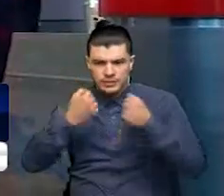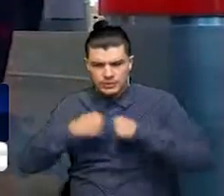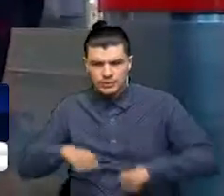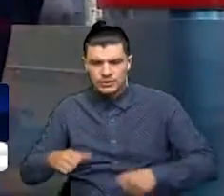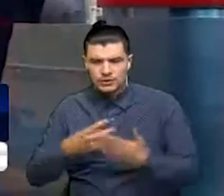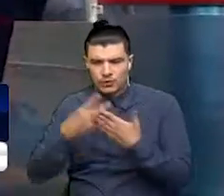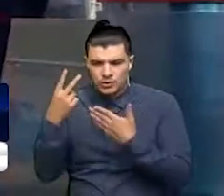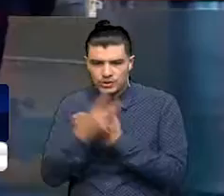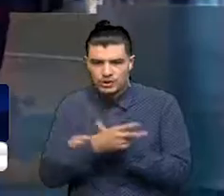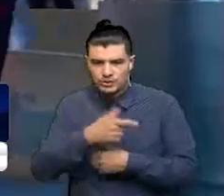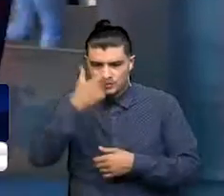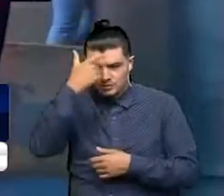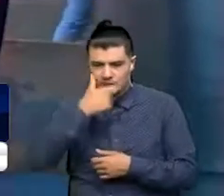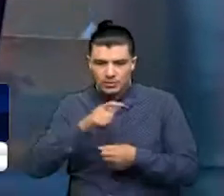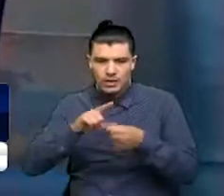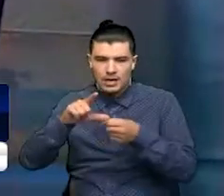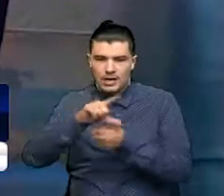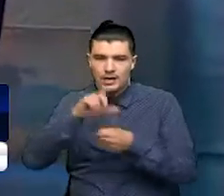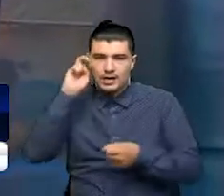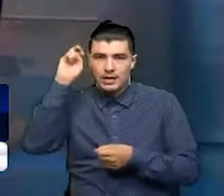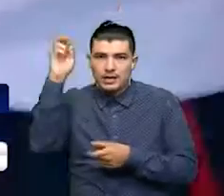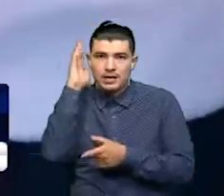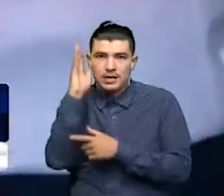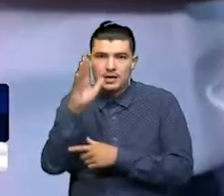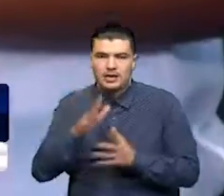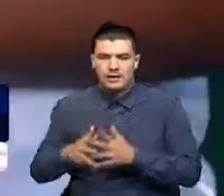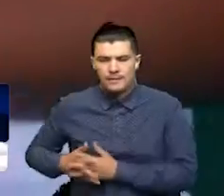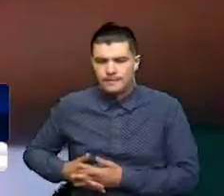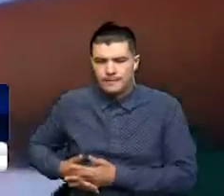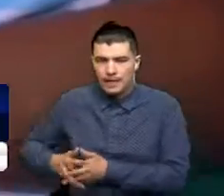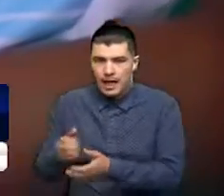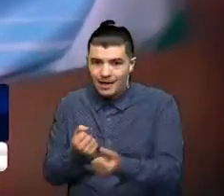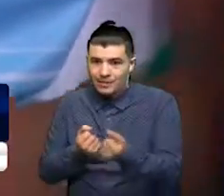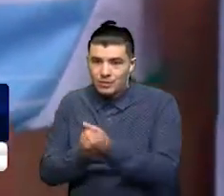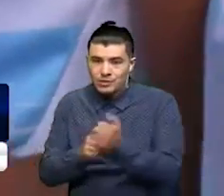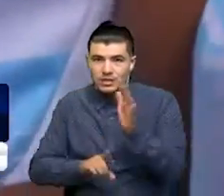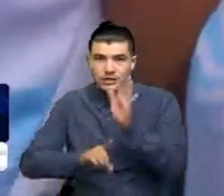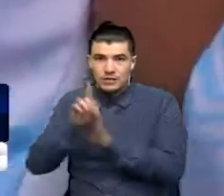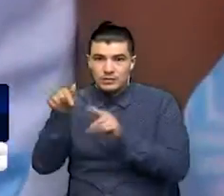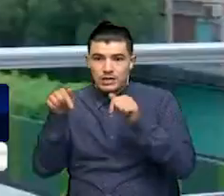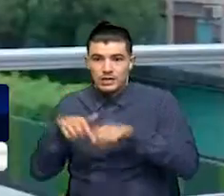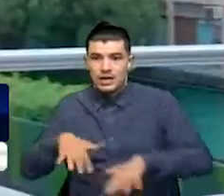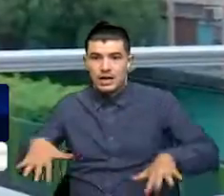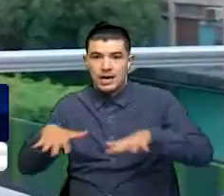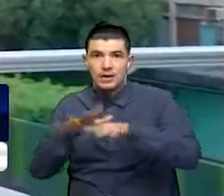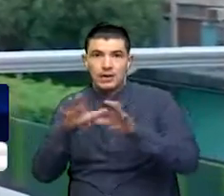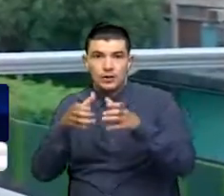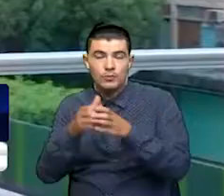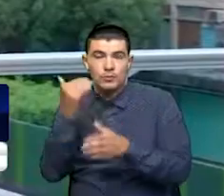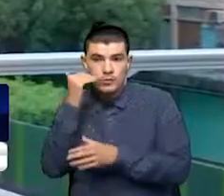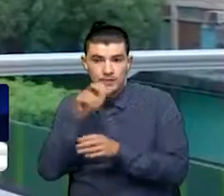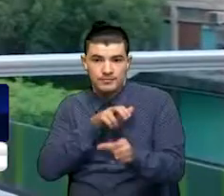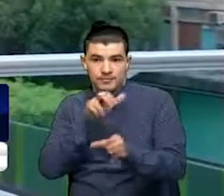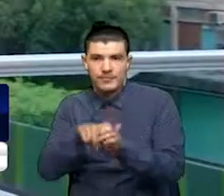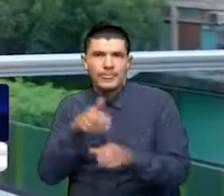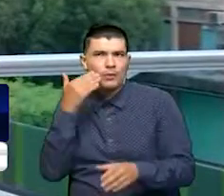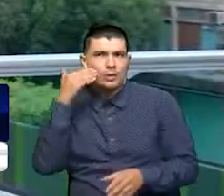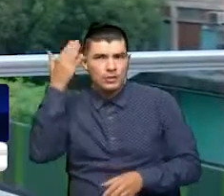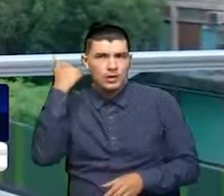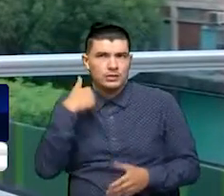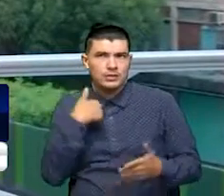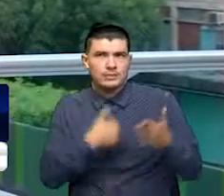serio de la liga norte santandereana de rugby que ha impulsado el desarrollo de la rama femenina en la región desde que yo empecé a entrenar